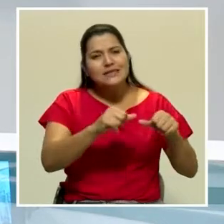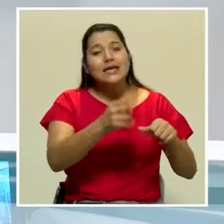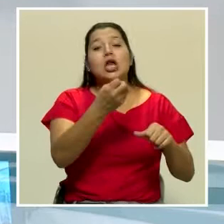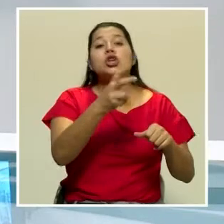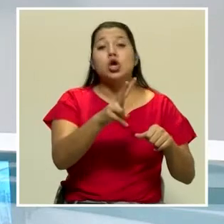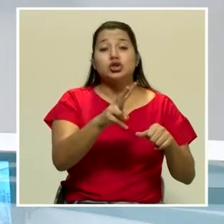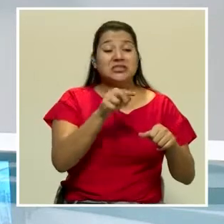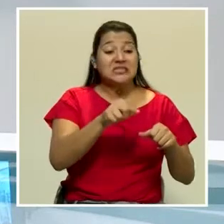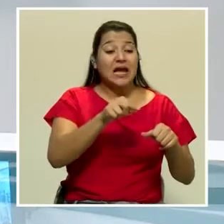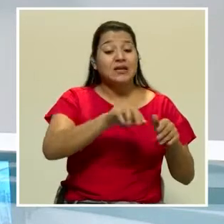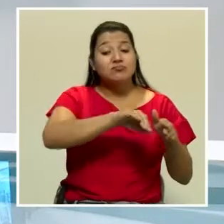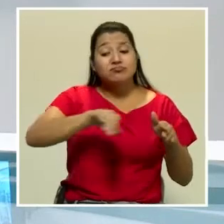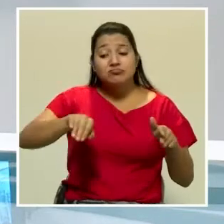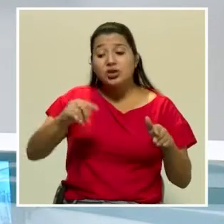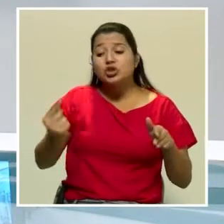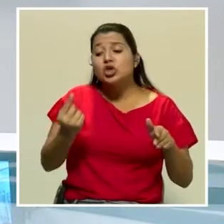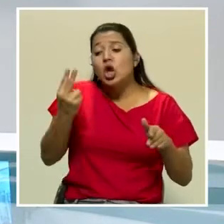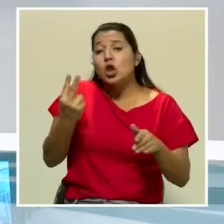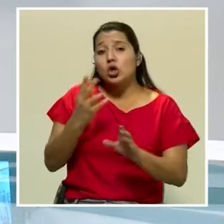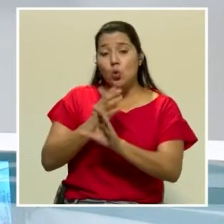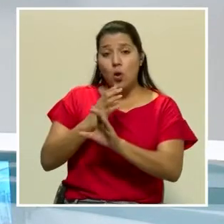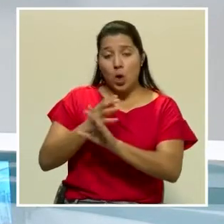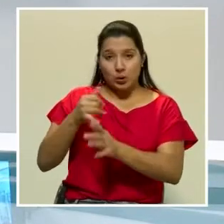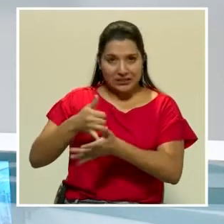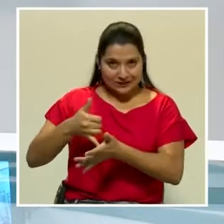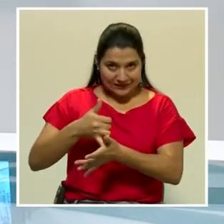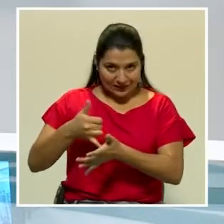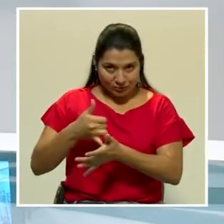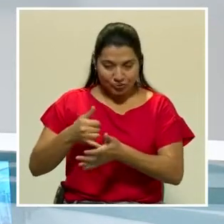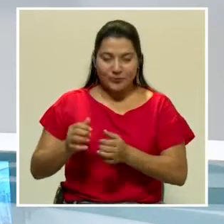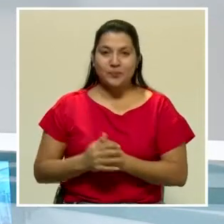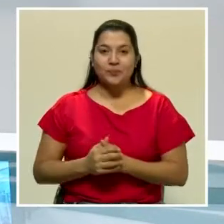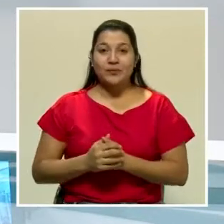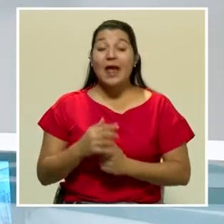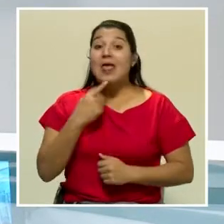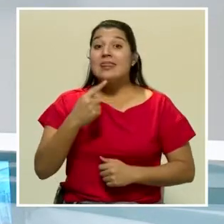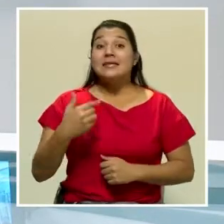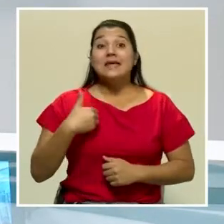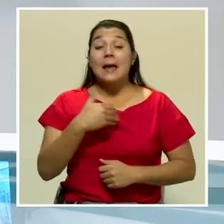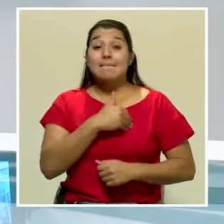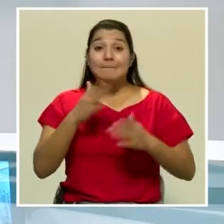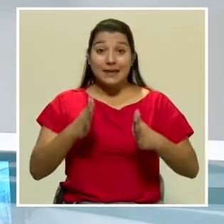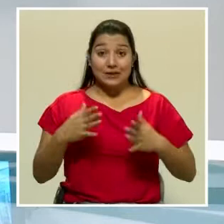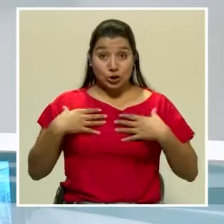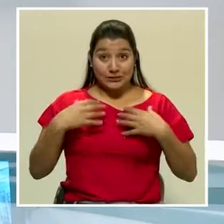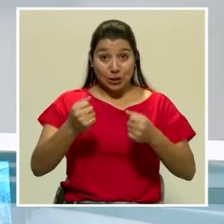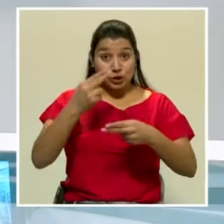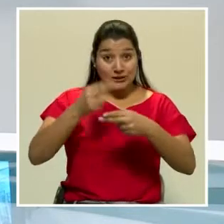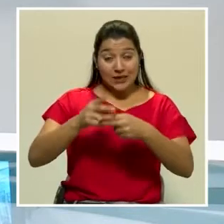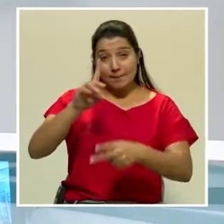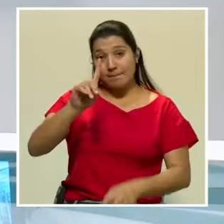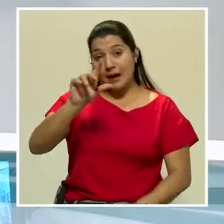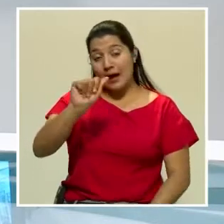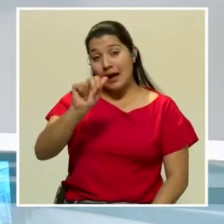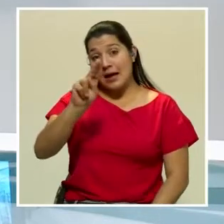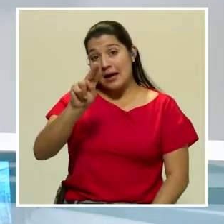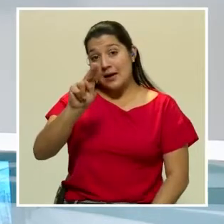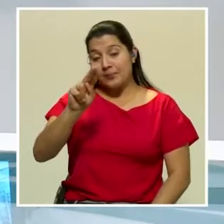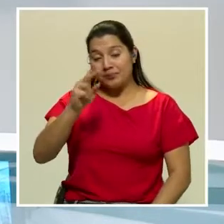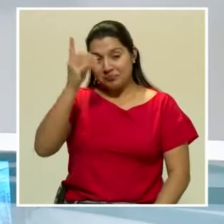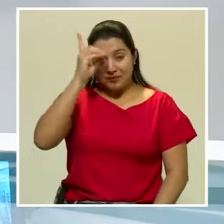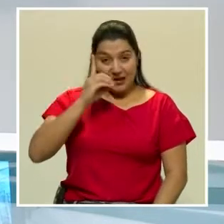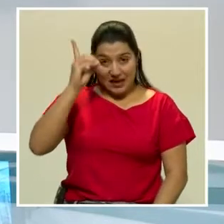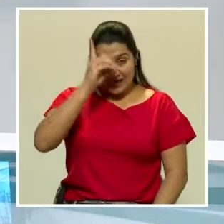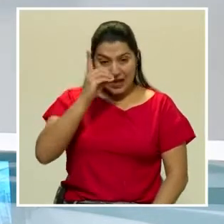solo 2 en cuidados intensivos. Según el ministro de Salud, Daniel Salas, se está analizando